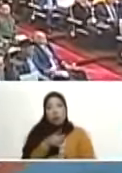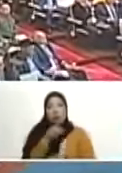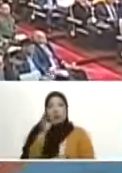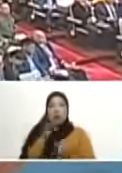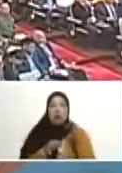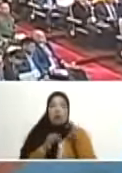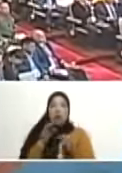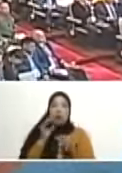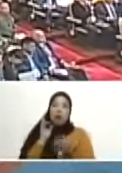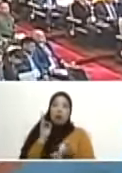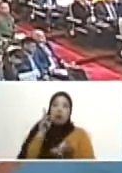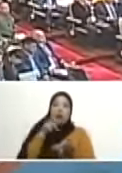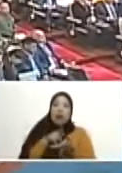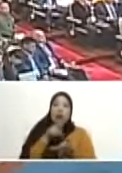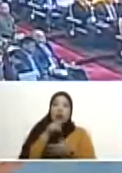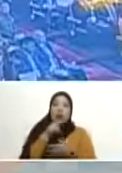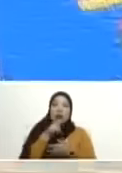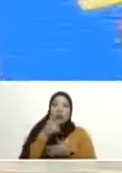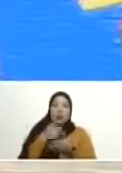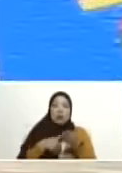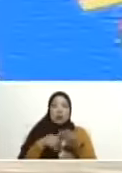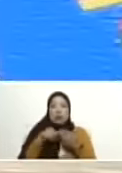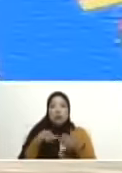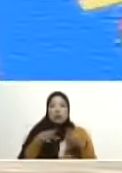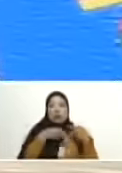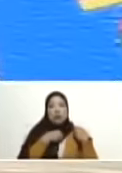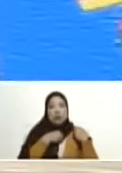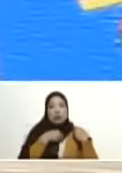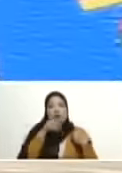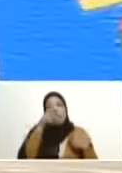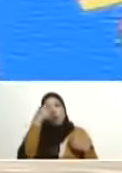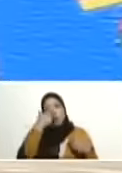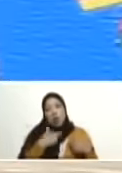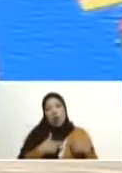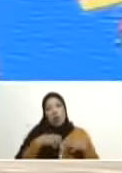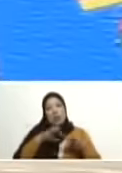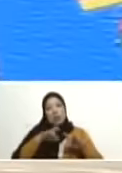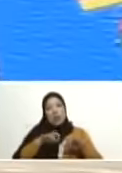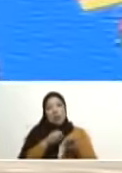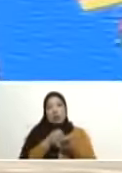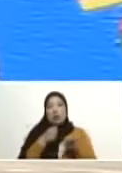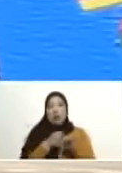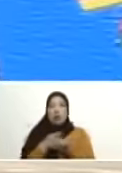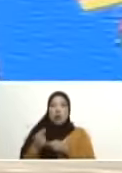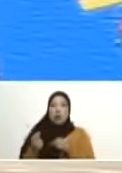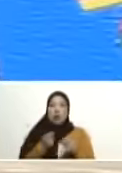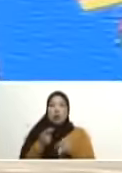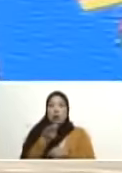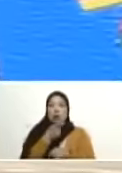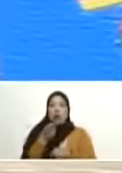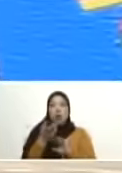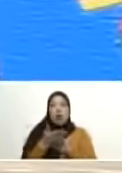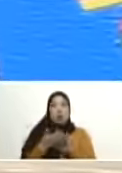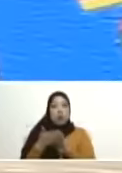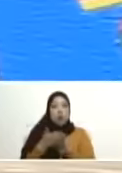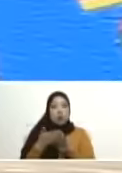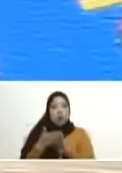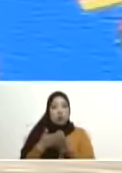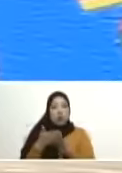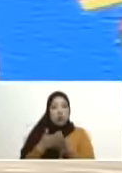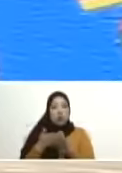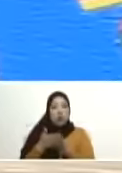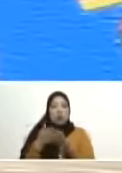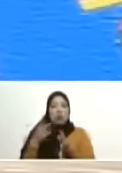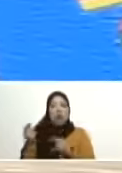Dag Nylander, pero no lo fue. Era un representante personal del secretario general para buscar soluciones, con el